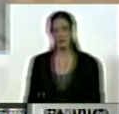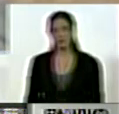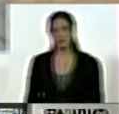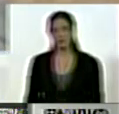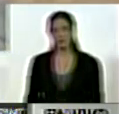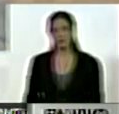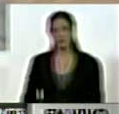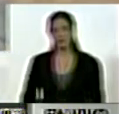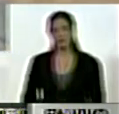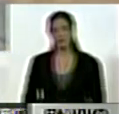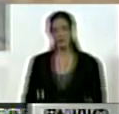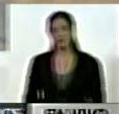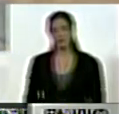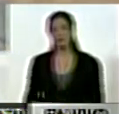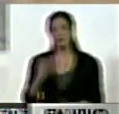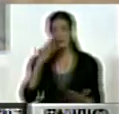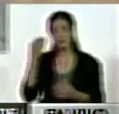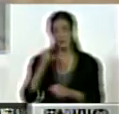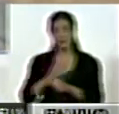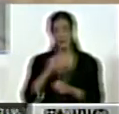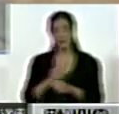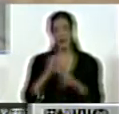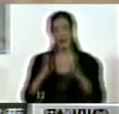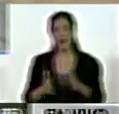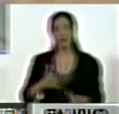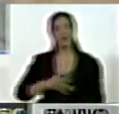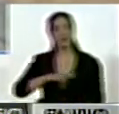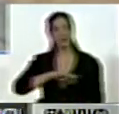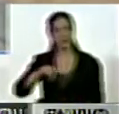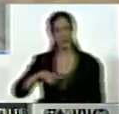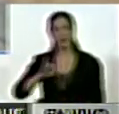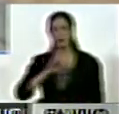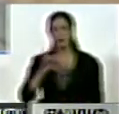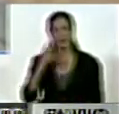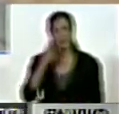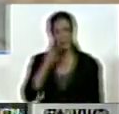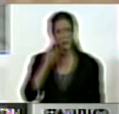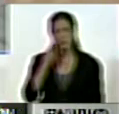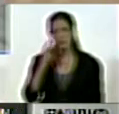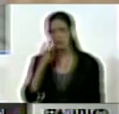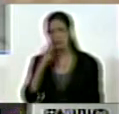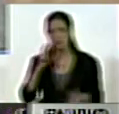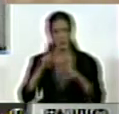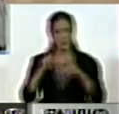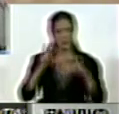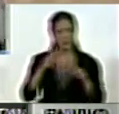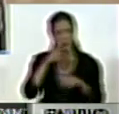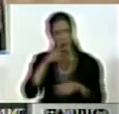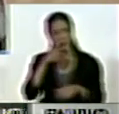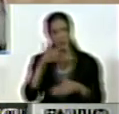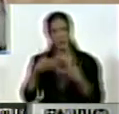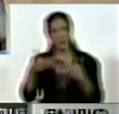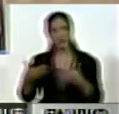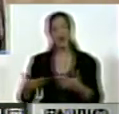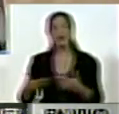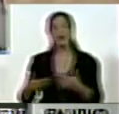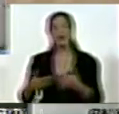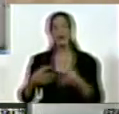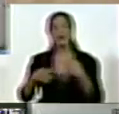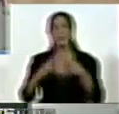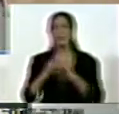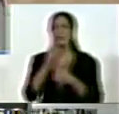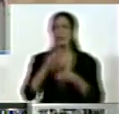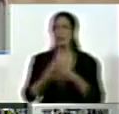Este funcionario, nosotros habíamos venido haciendo seguimiento a raíz de una denuncia